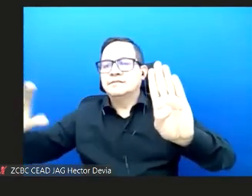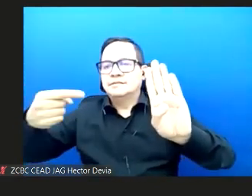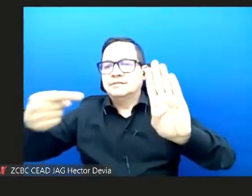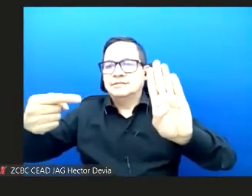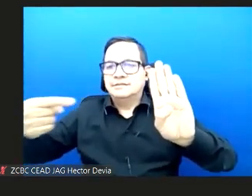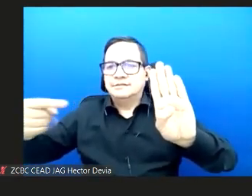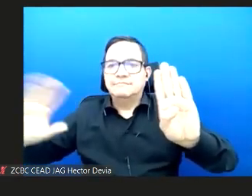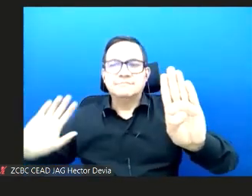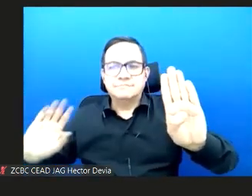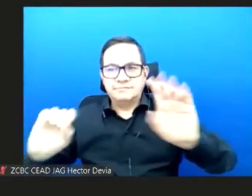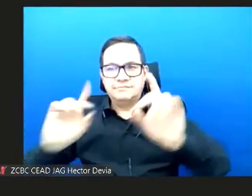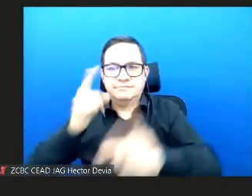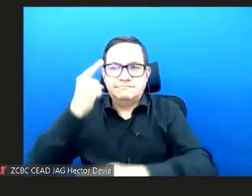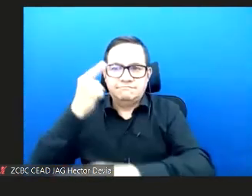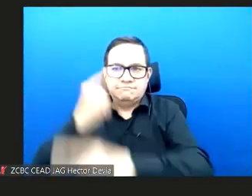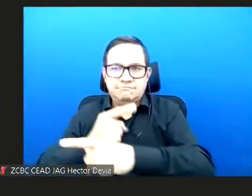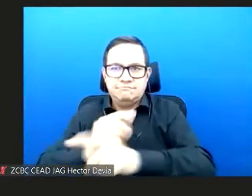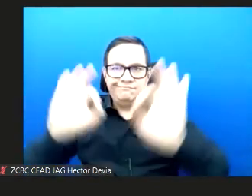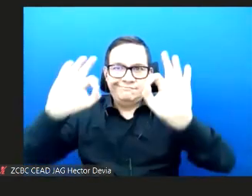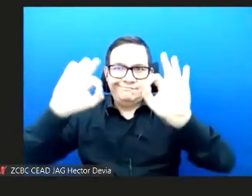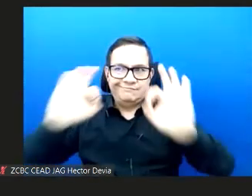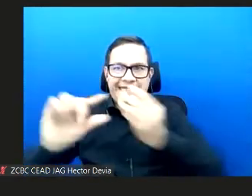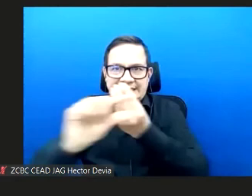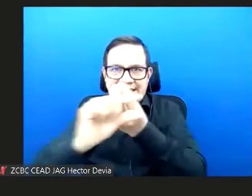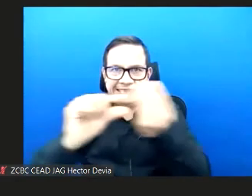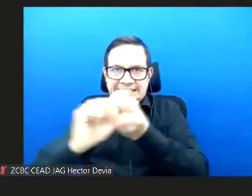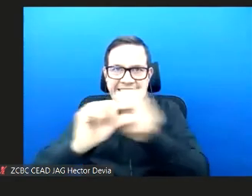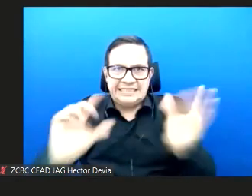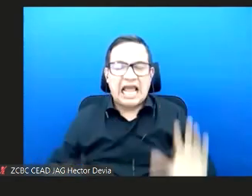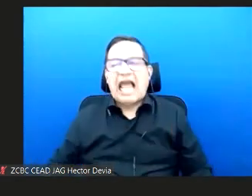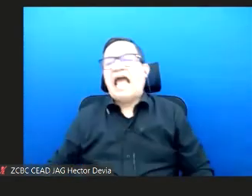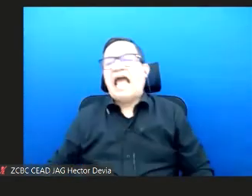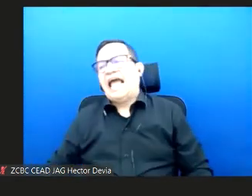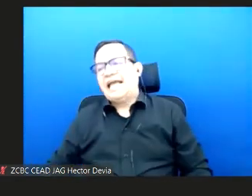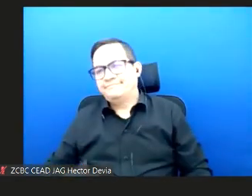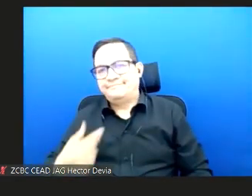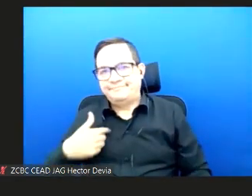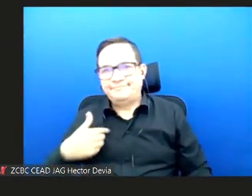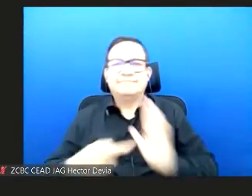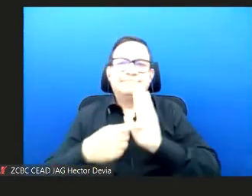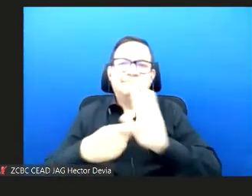sí, efectivamente, aunque yo sé que ya les había dado la respuesta, sin querer.